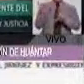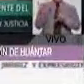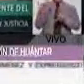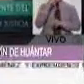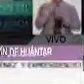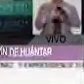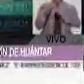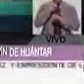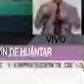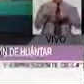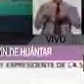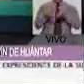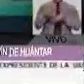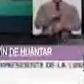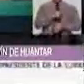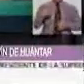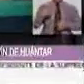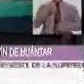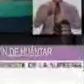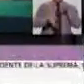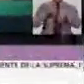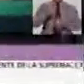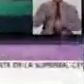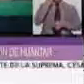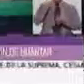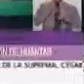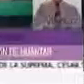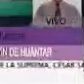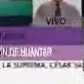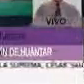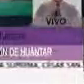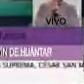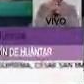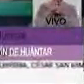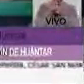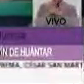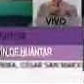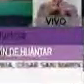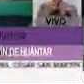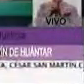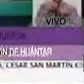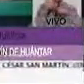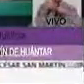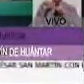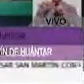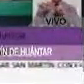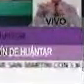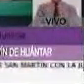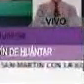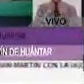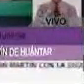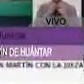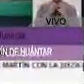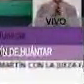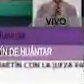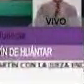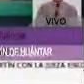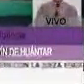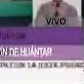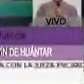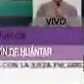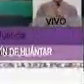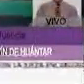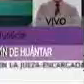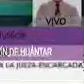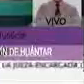ley de organización y funciones del Ministerio de Justicia y Derechos Humanos y el decreto legislativo 1068 que regula el sistema de defensa jurídica